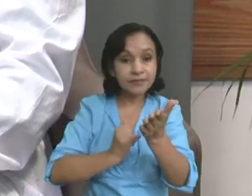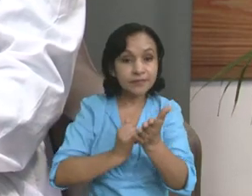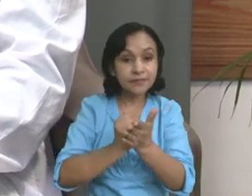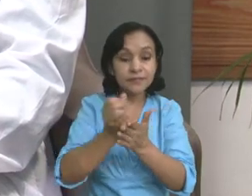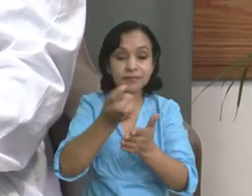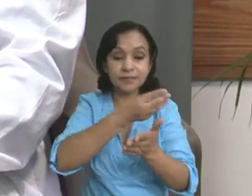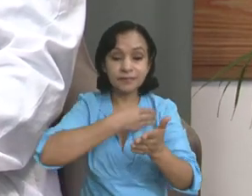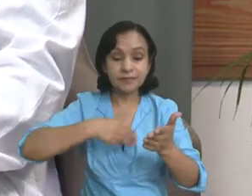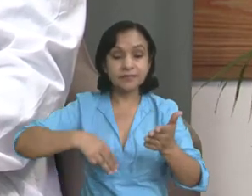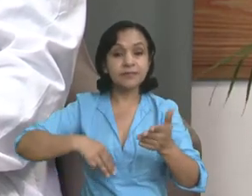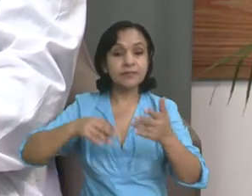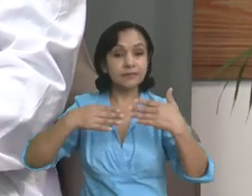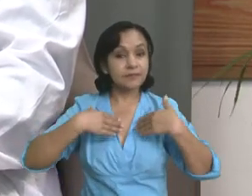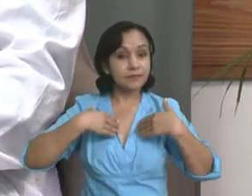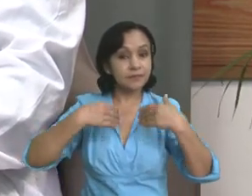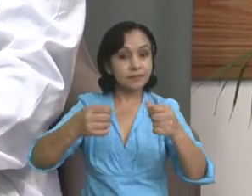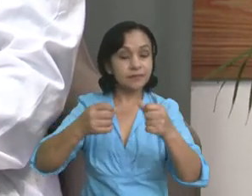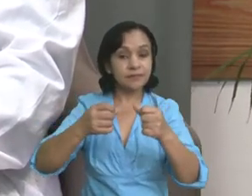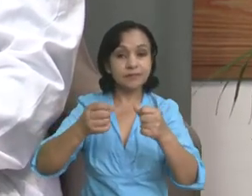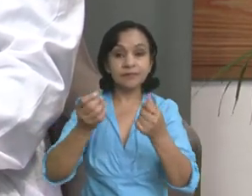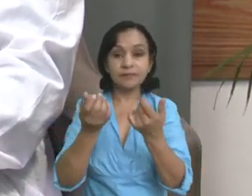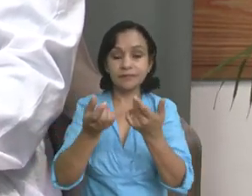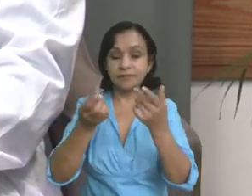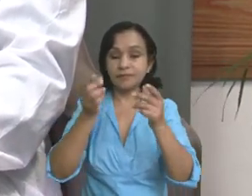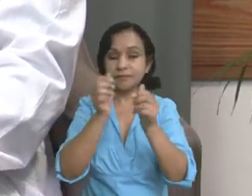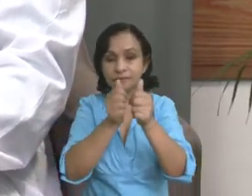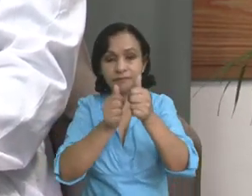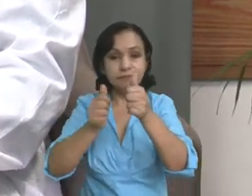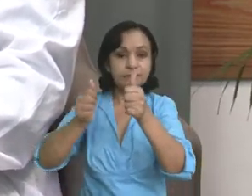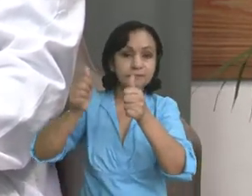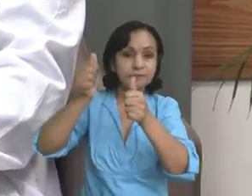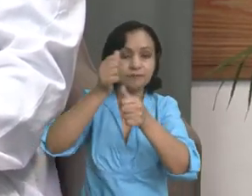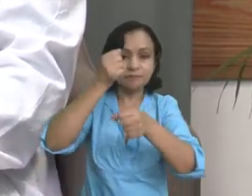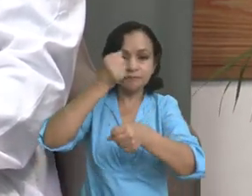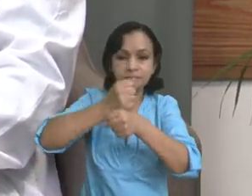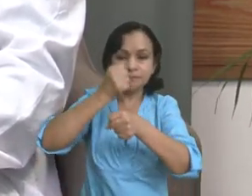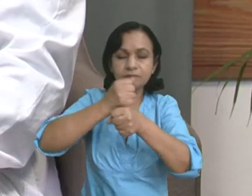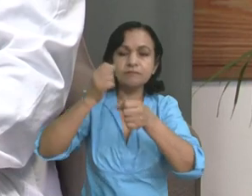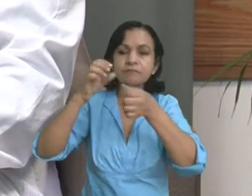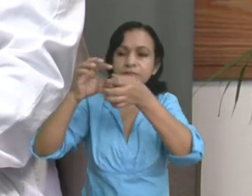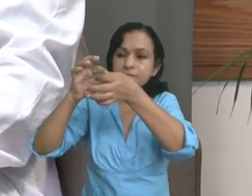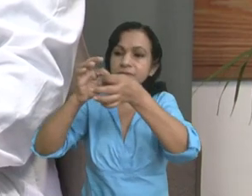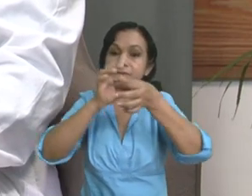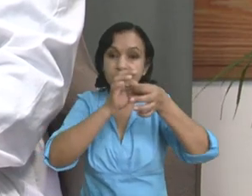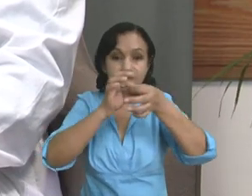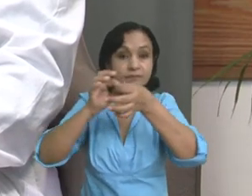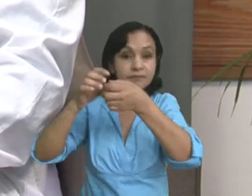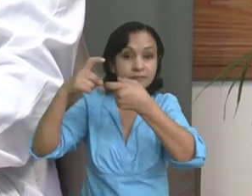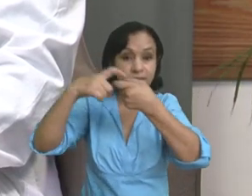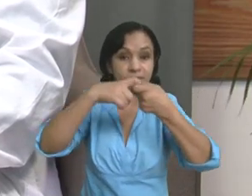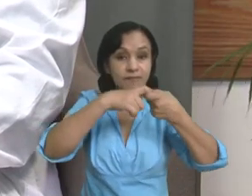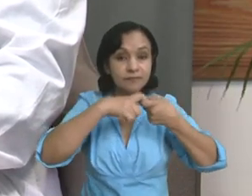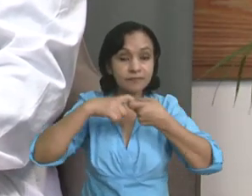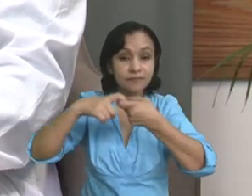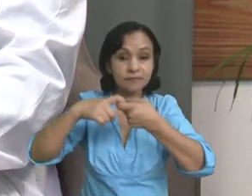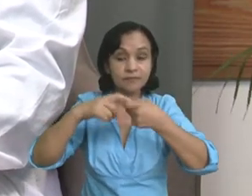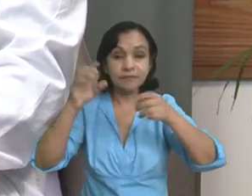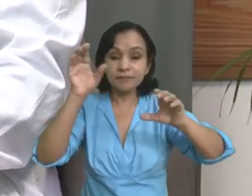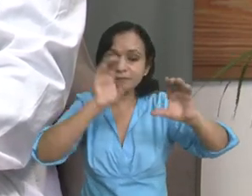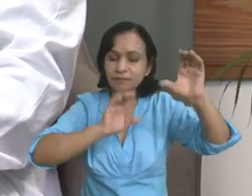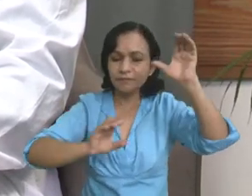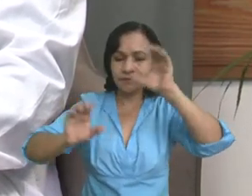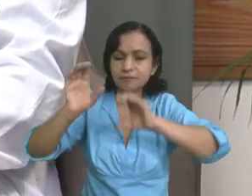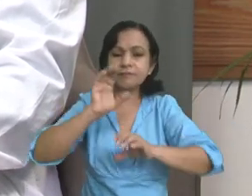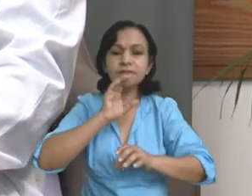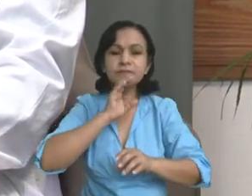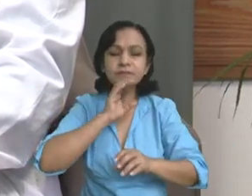Salud Pública, en el propio Ministerio de Educación Superior, que trabajamos de manera coordinada, porque la ciencia en Cuba siempre